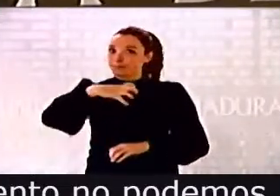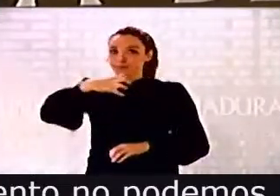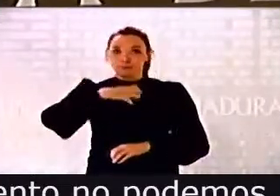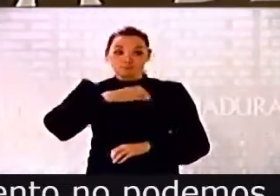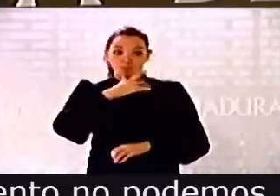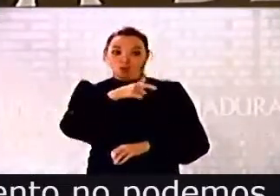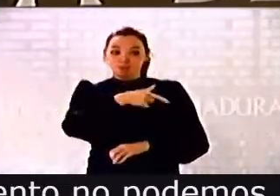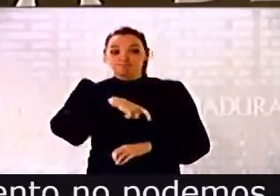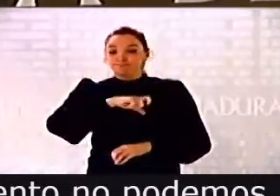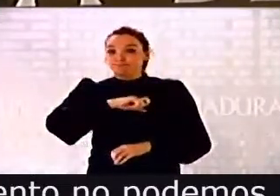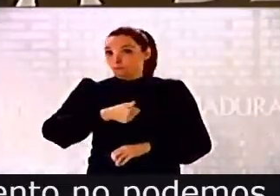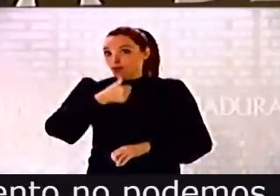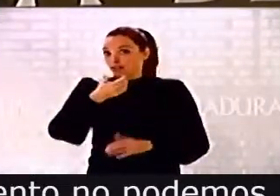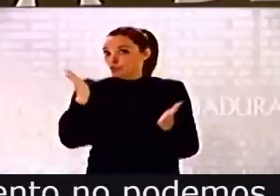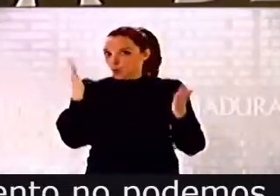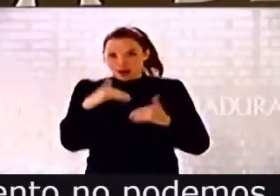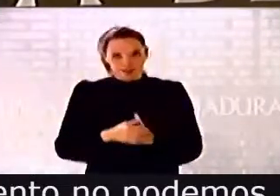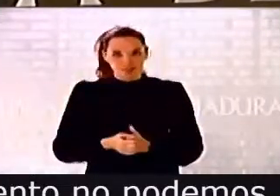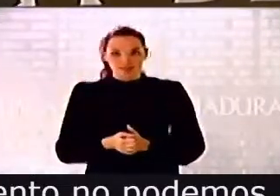y no